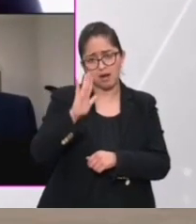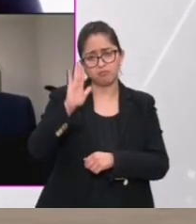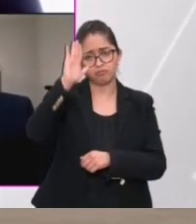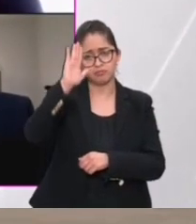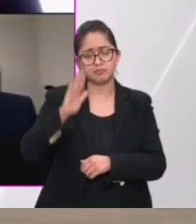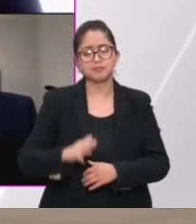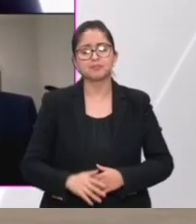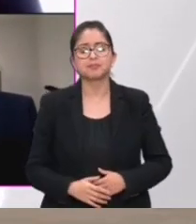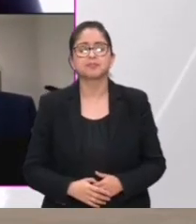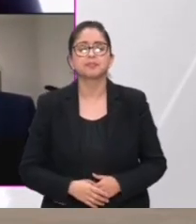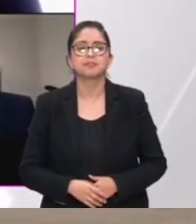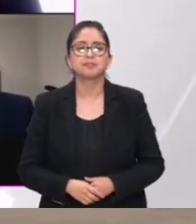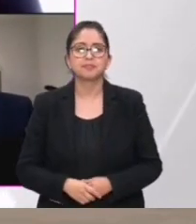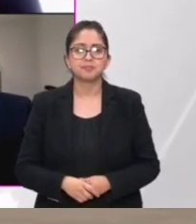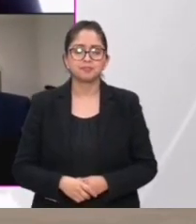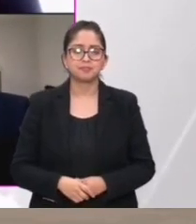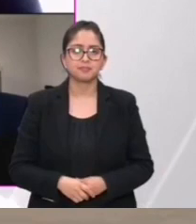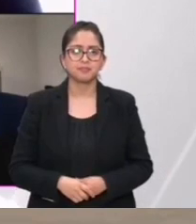Claro, gracias.